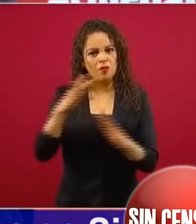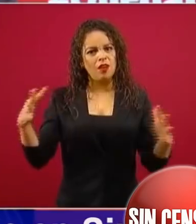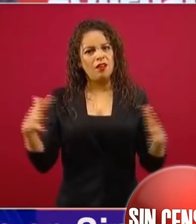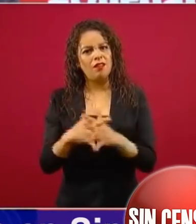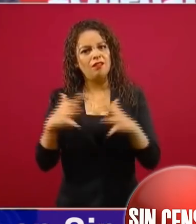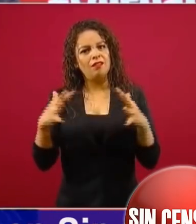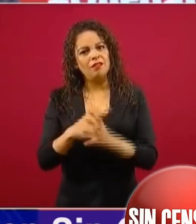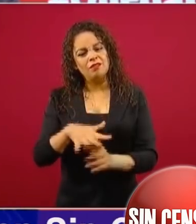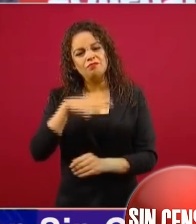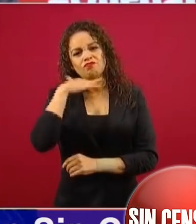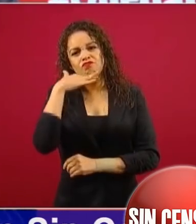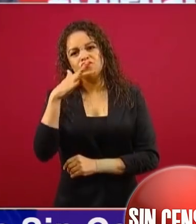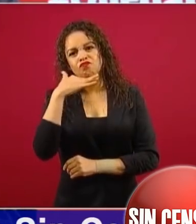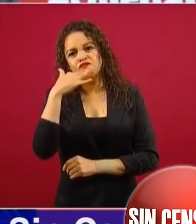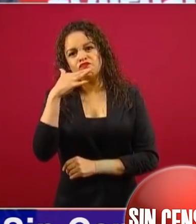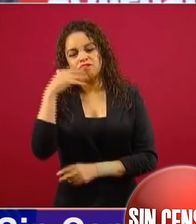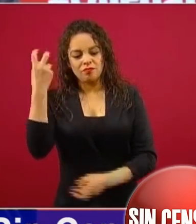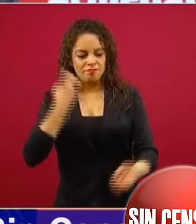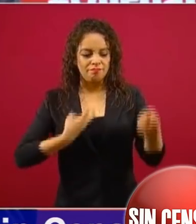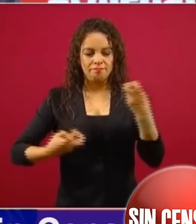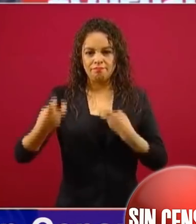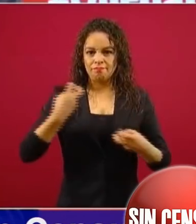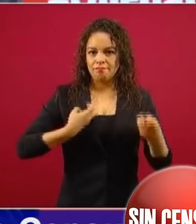del gobierno.